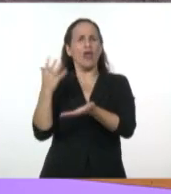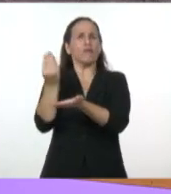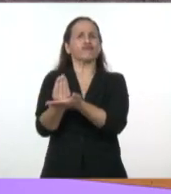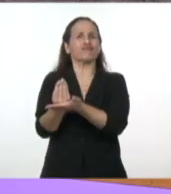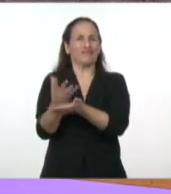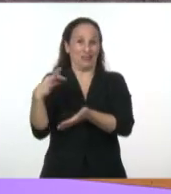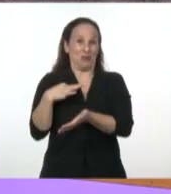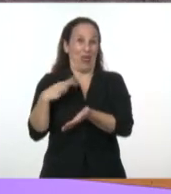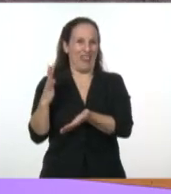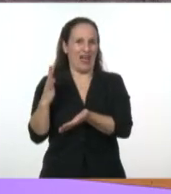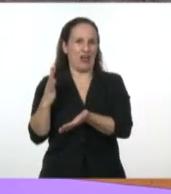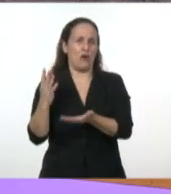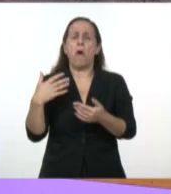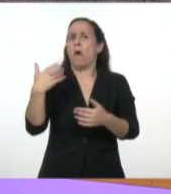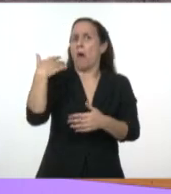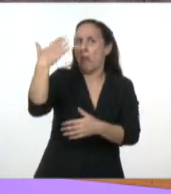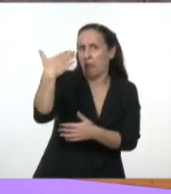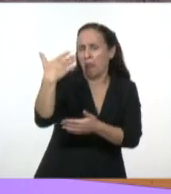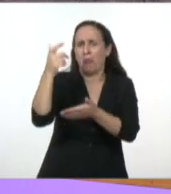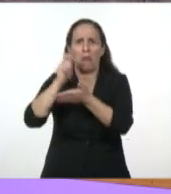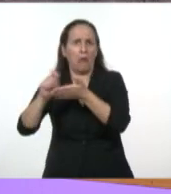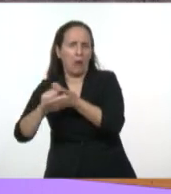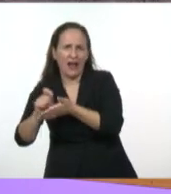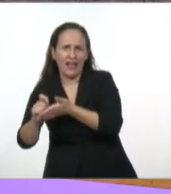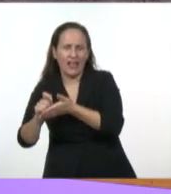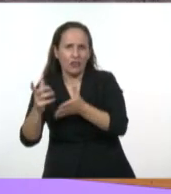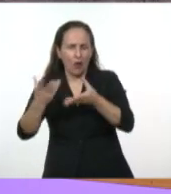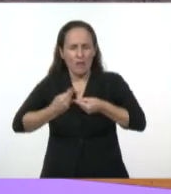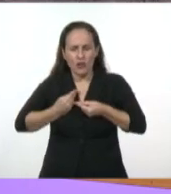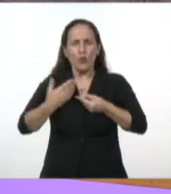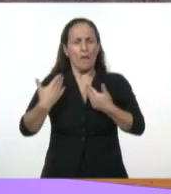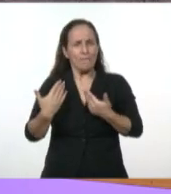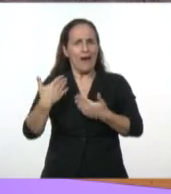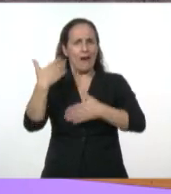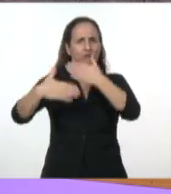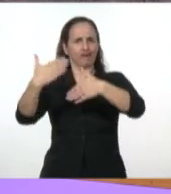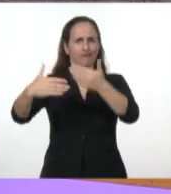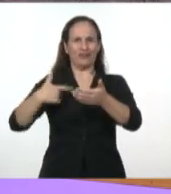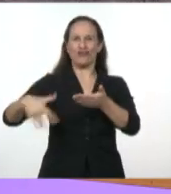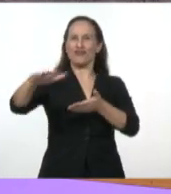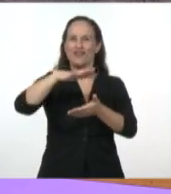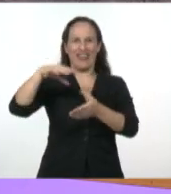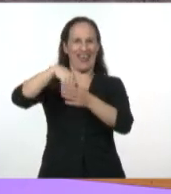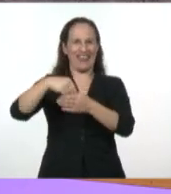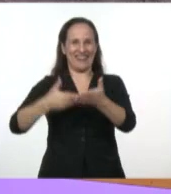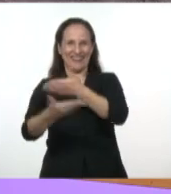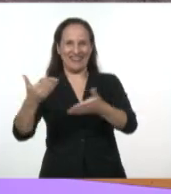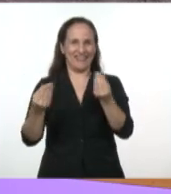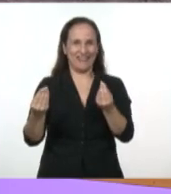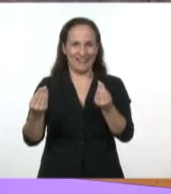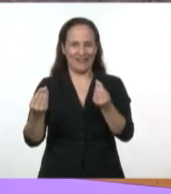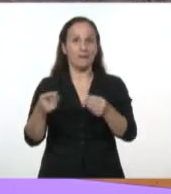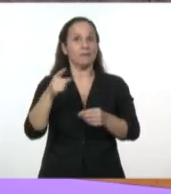tantos orales o escritos, que nos ayudan a desenvolvernos en la vida en sociedad. Tengamos en cuenta que